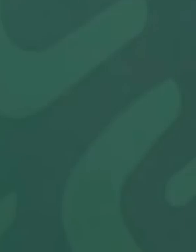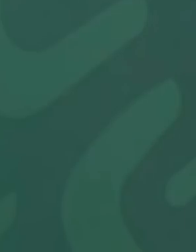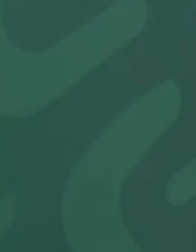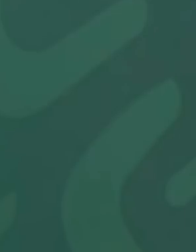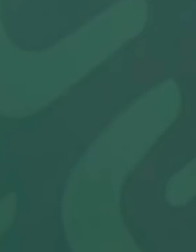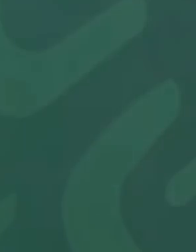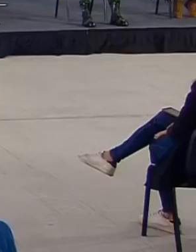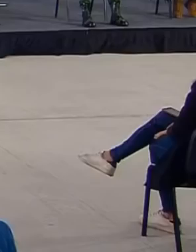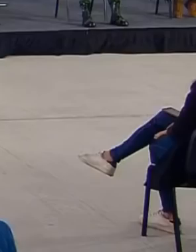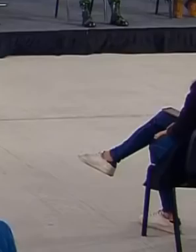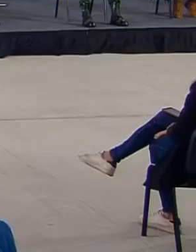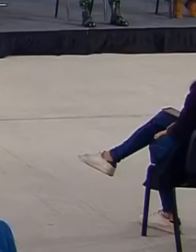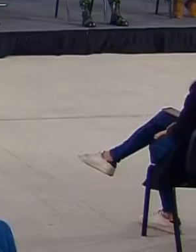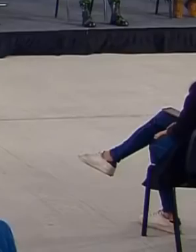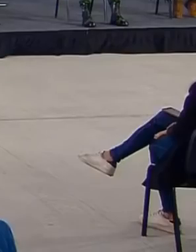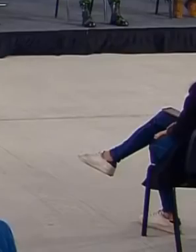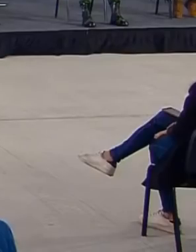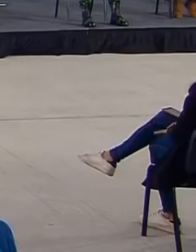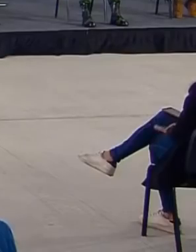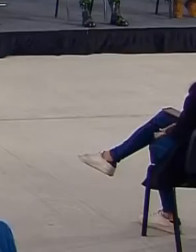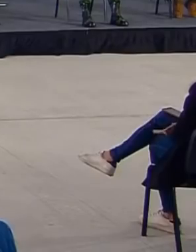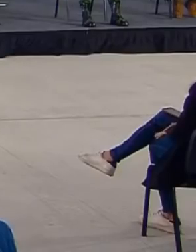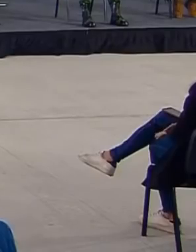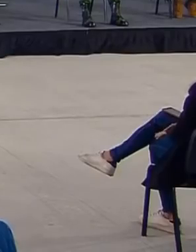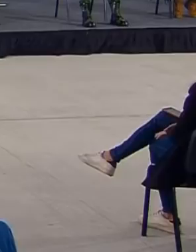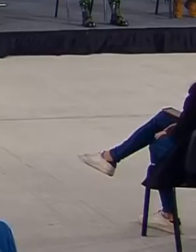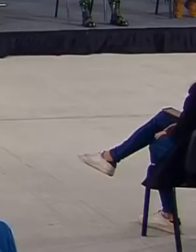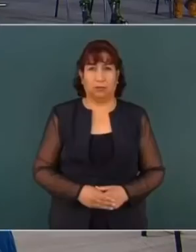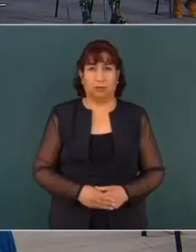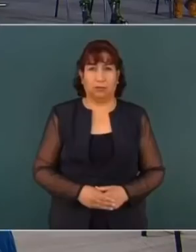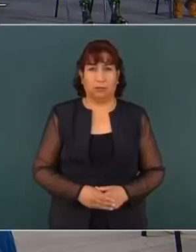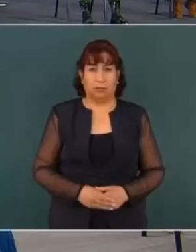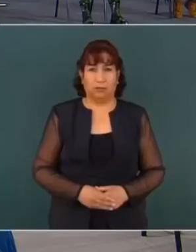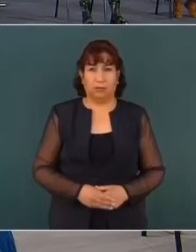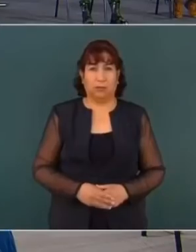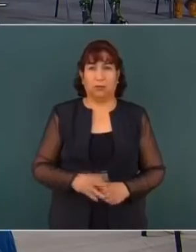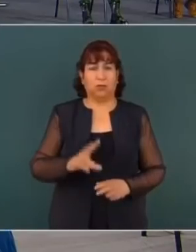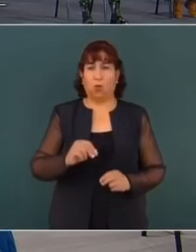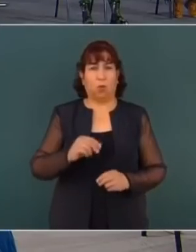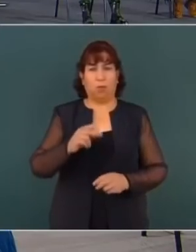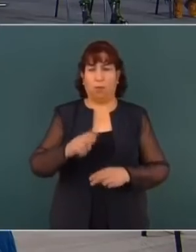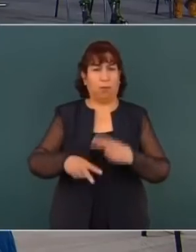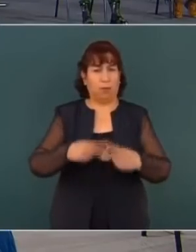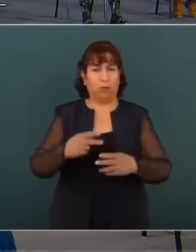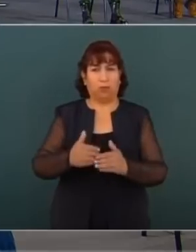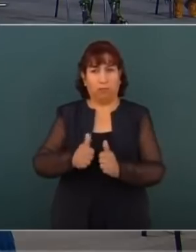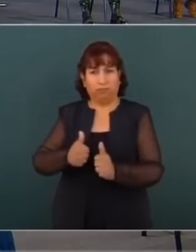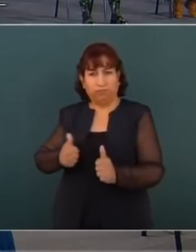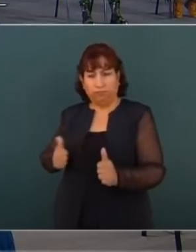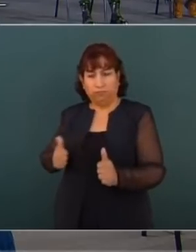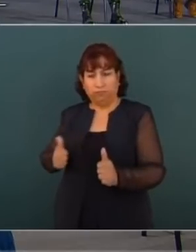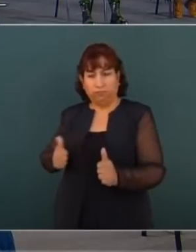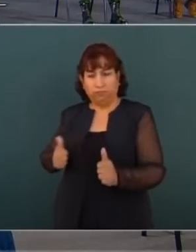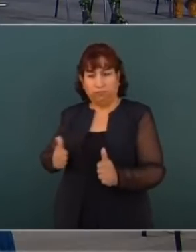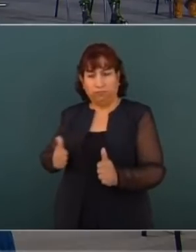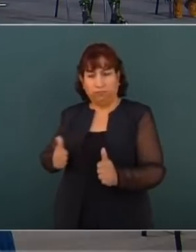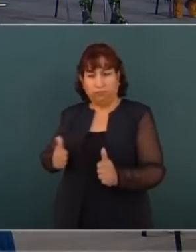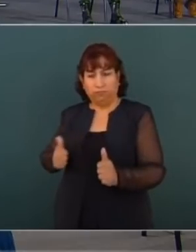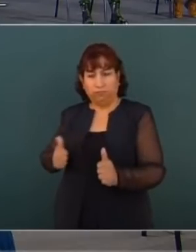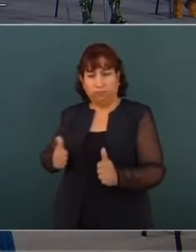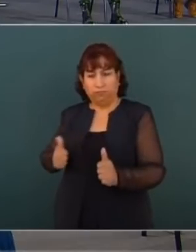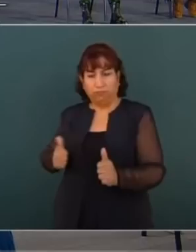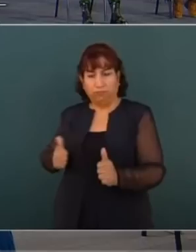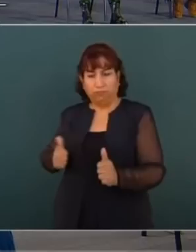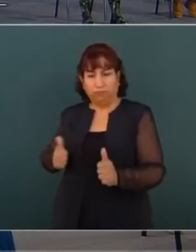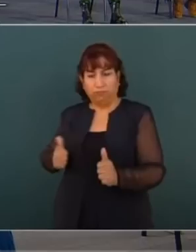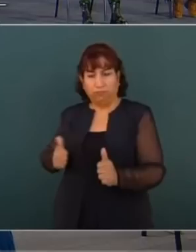No vamos a dar ni un paso atrás en este propósito. Bueno,